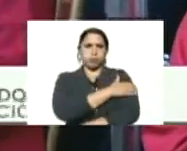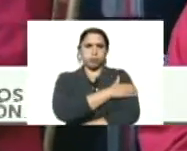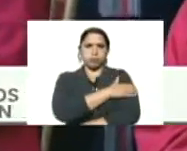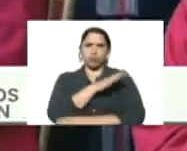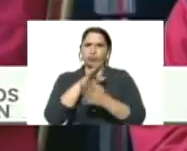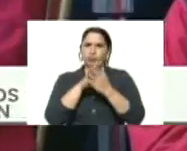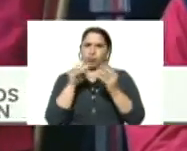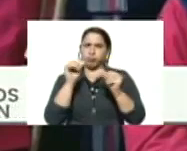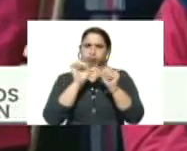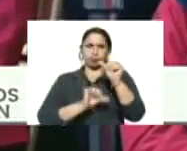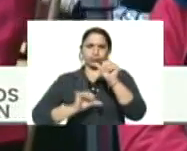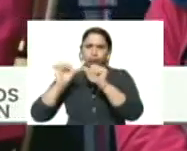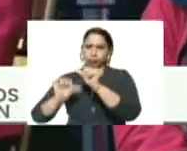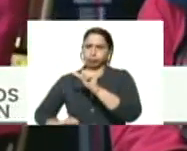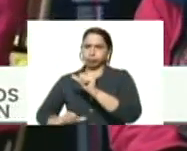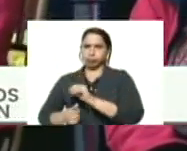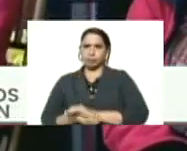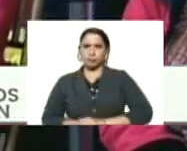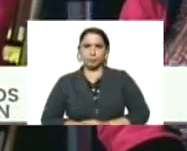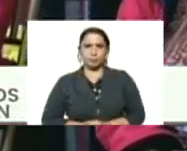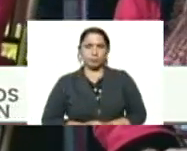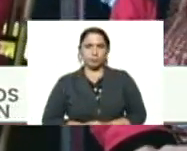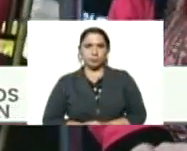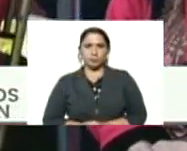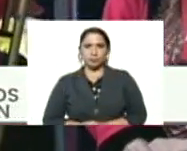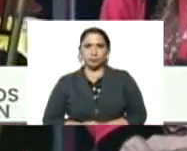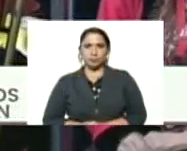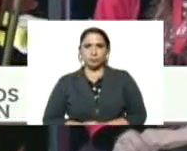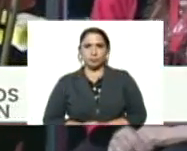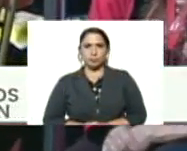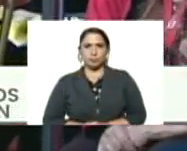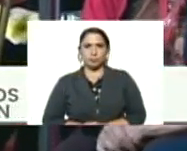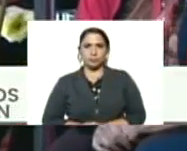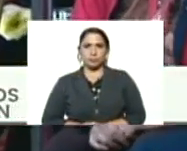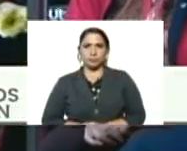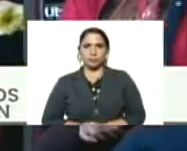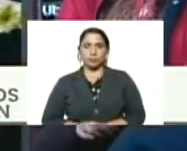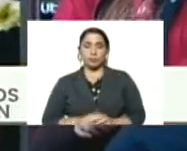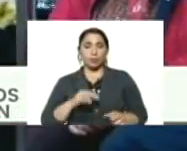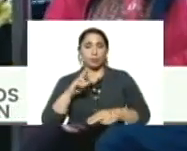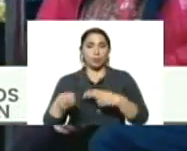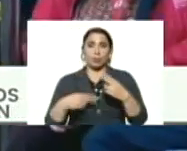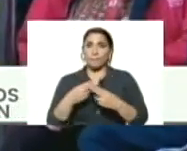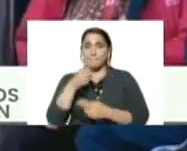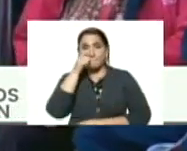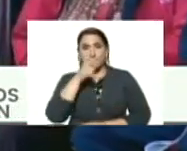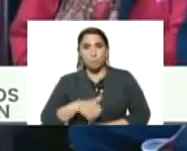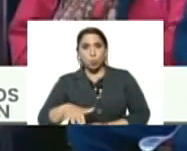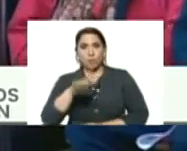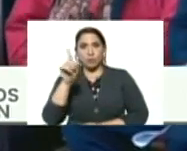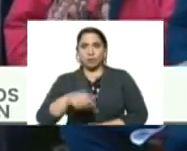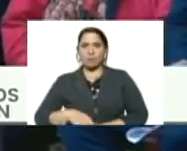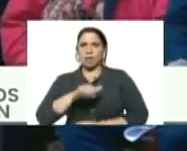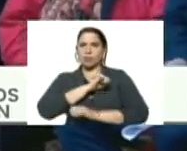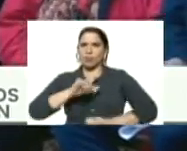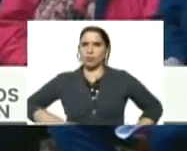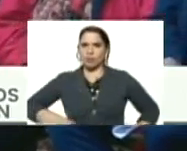detalle, con todo el detalle, para que jamás y nunca el pueblo y la Fuerza Armada se